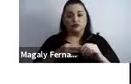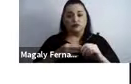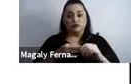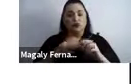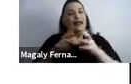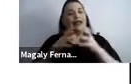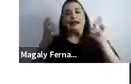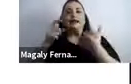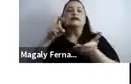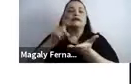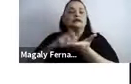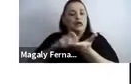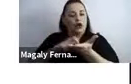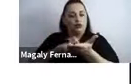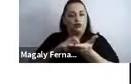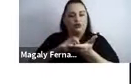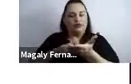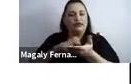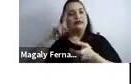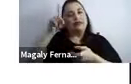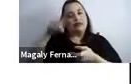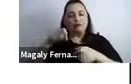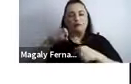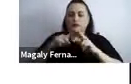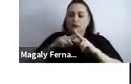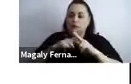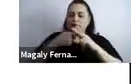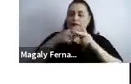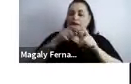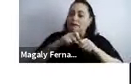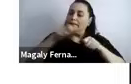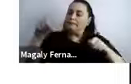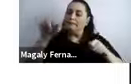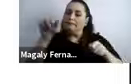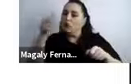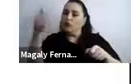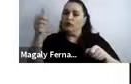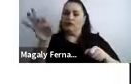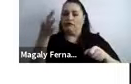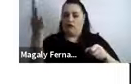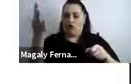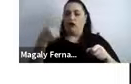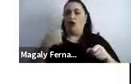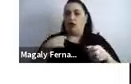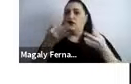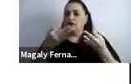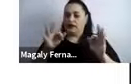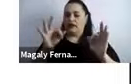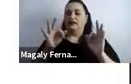gran deuda en empezar a medirlo de otra manera, como voy a intentar